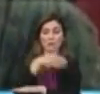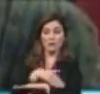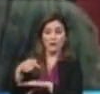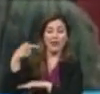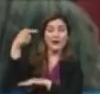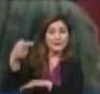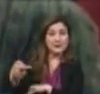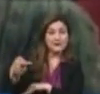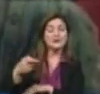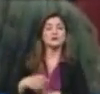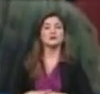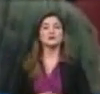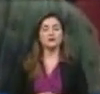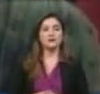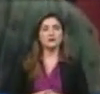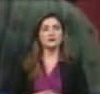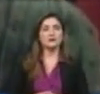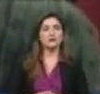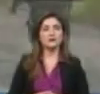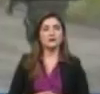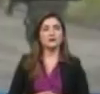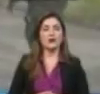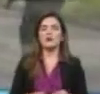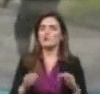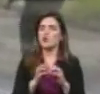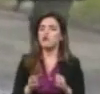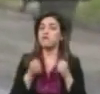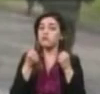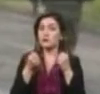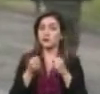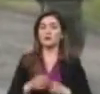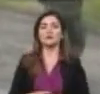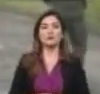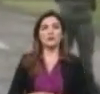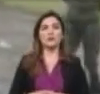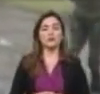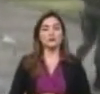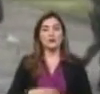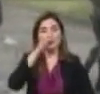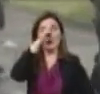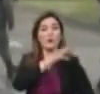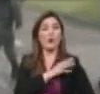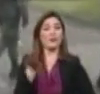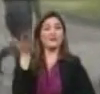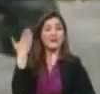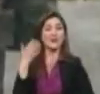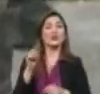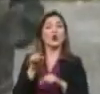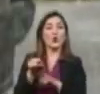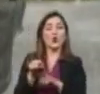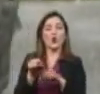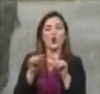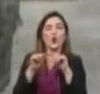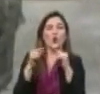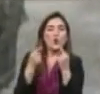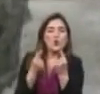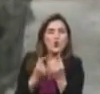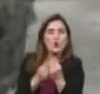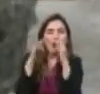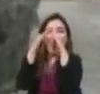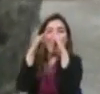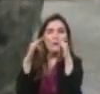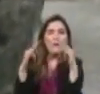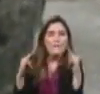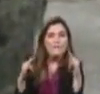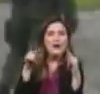frontera ha incrementado su accionar. El ejército ecuatoriano en días anteriores logró desmantelar un posible